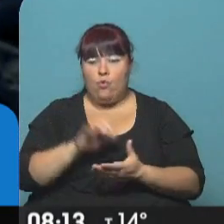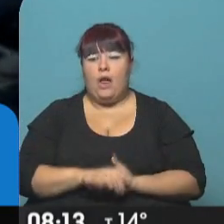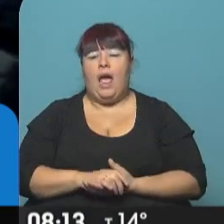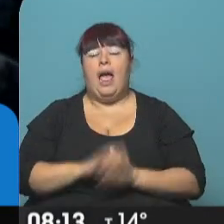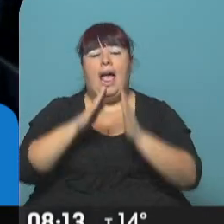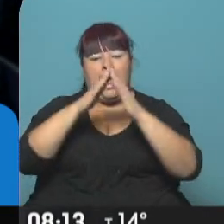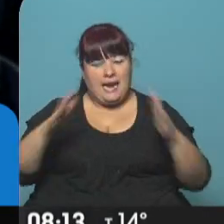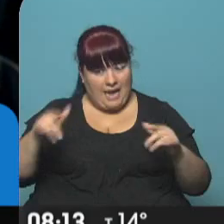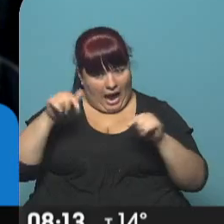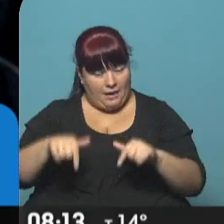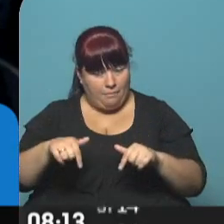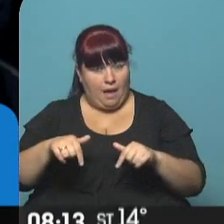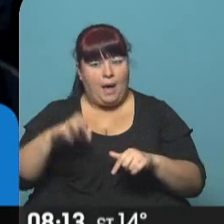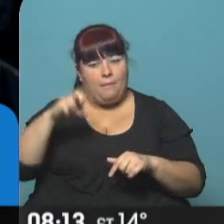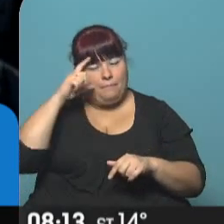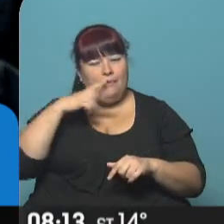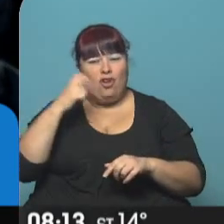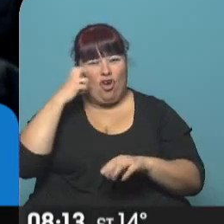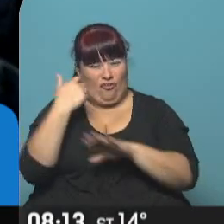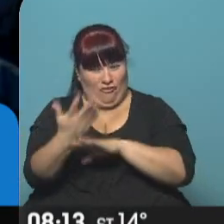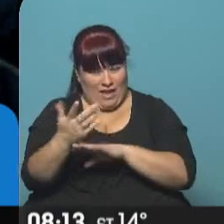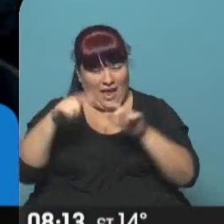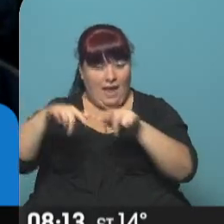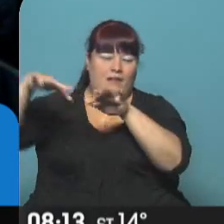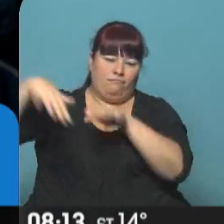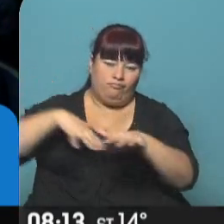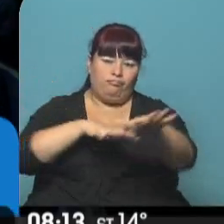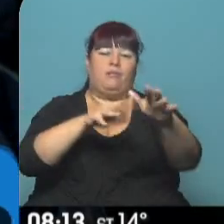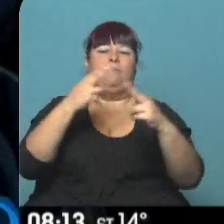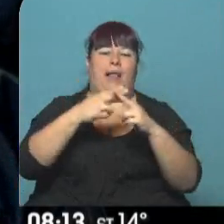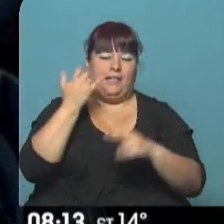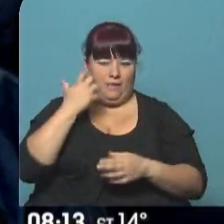en la carpa de PepsiCo al frente del Congreso para de ahí marchar hacia la Plaza de Mayo.